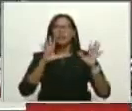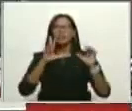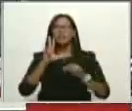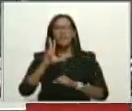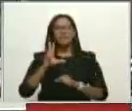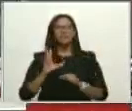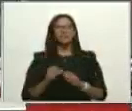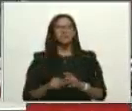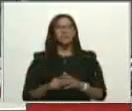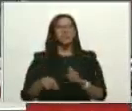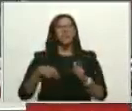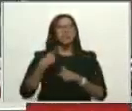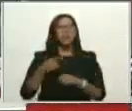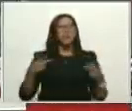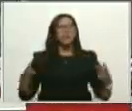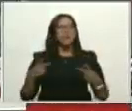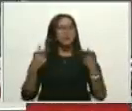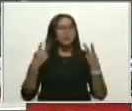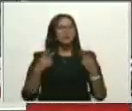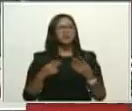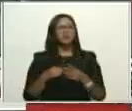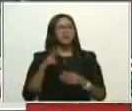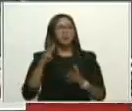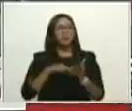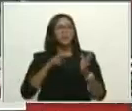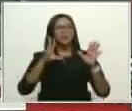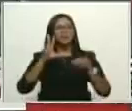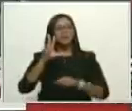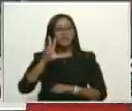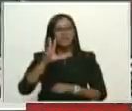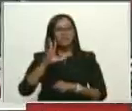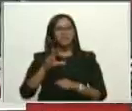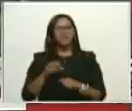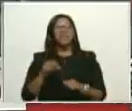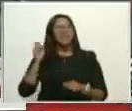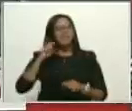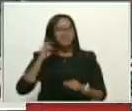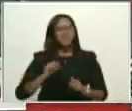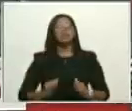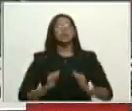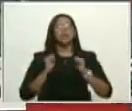la necesidad. Después de la victoria del 2013, correcto. Sí, de la necesidad de comenzar